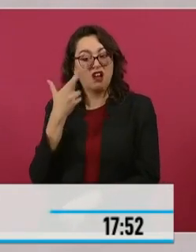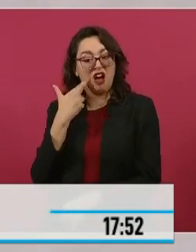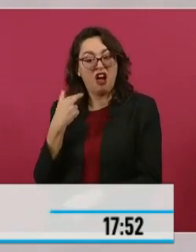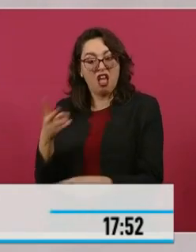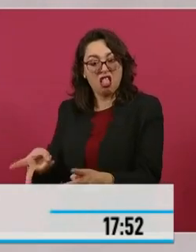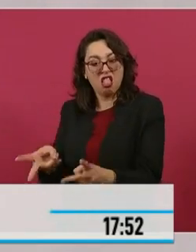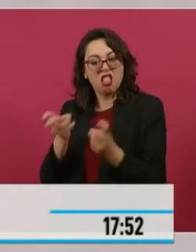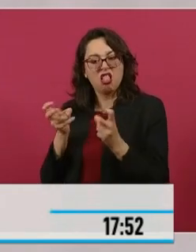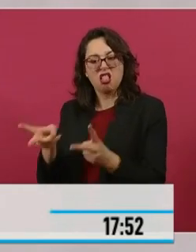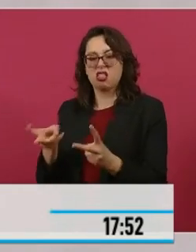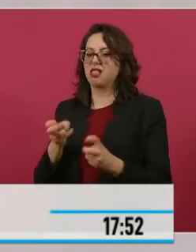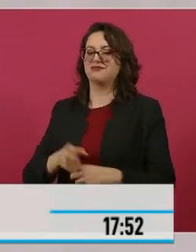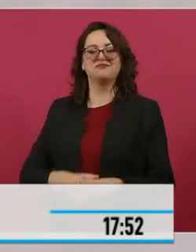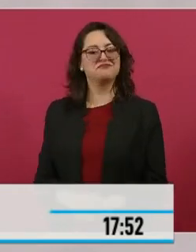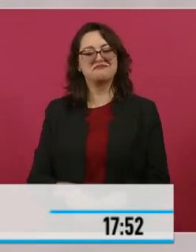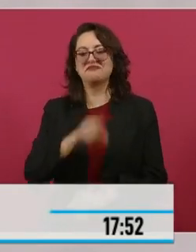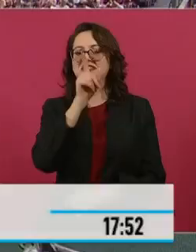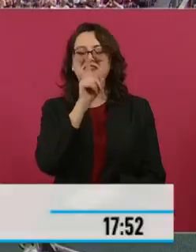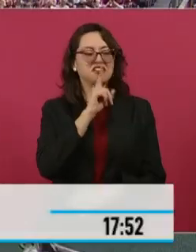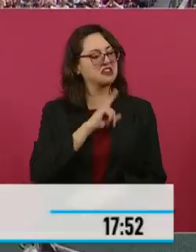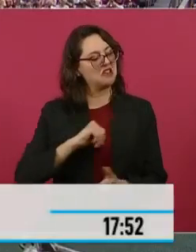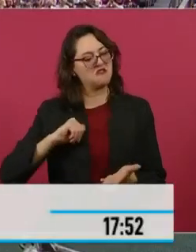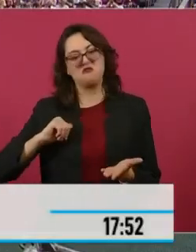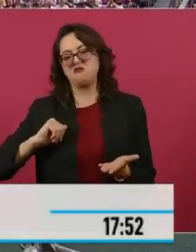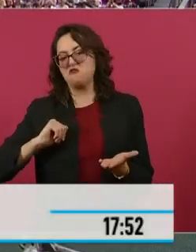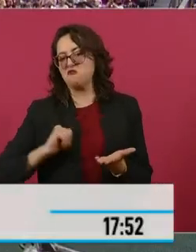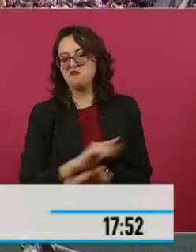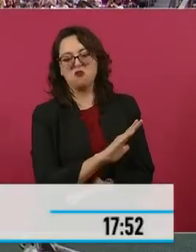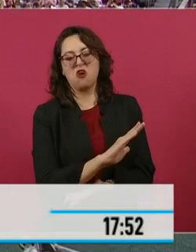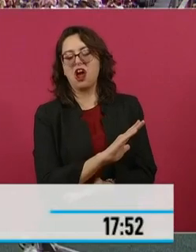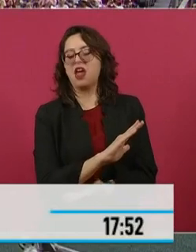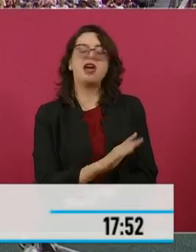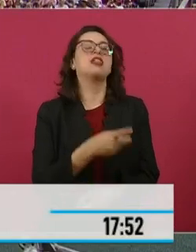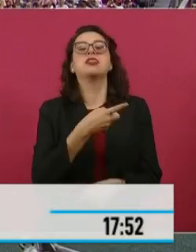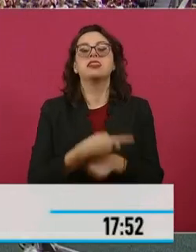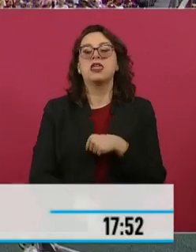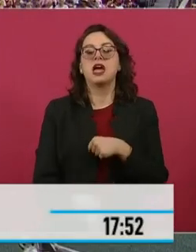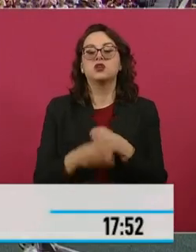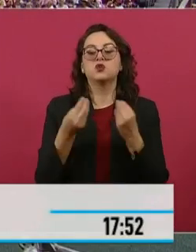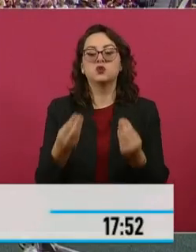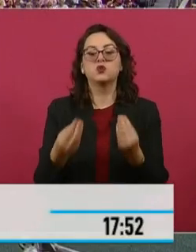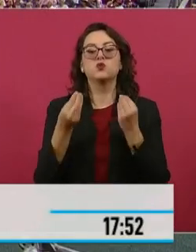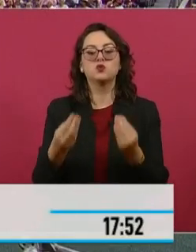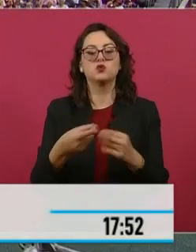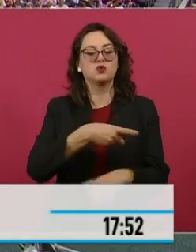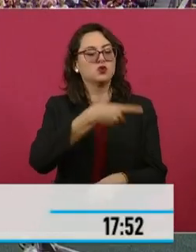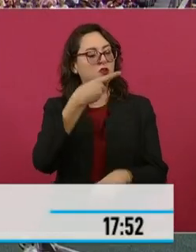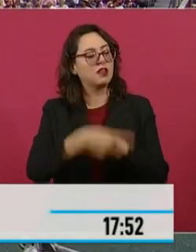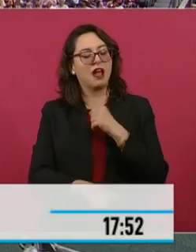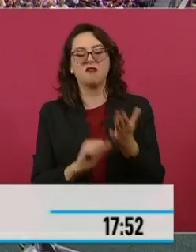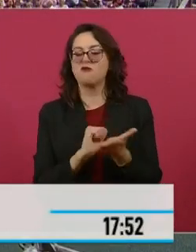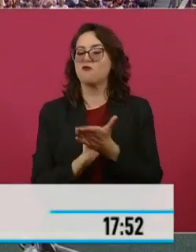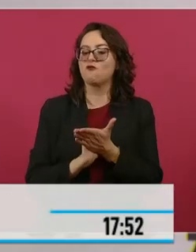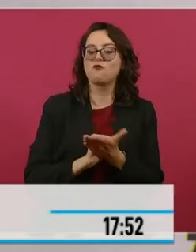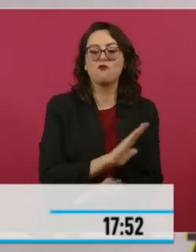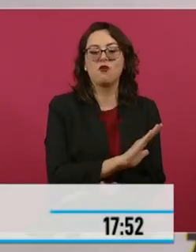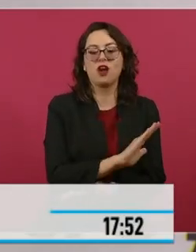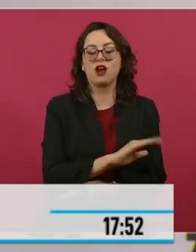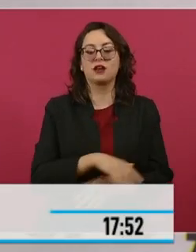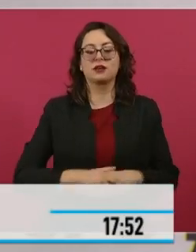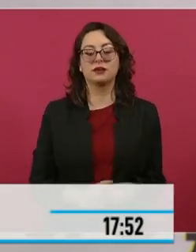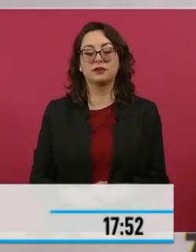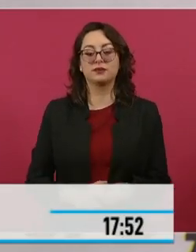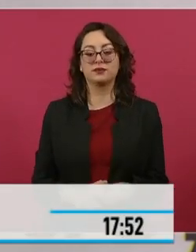hecho mucho daño a nuestro país. Por ello, también no debemos olvidar que no puede